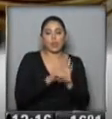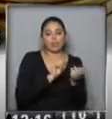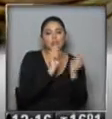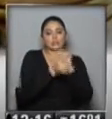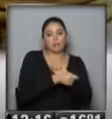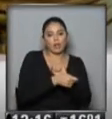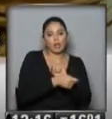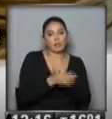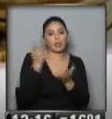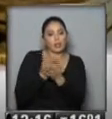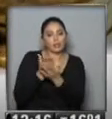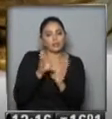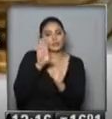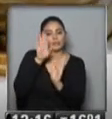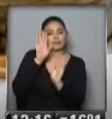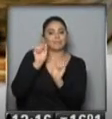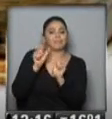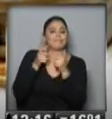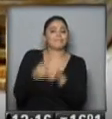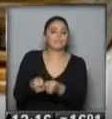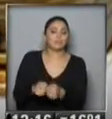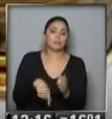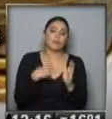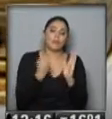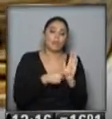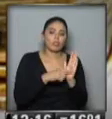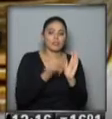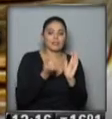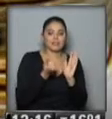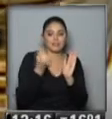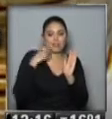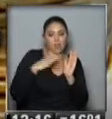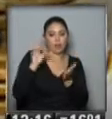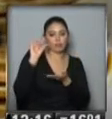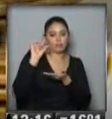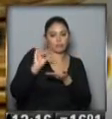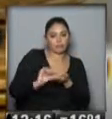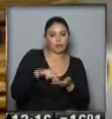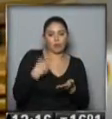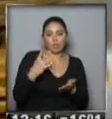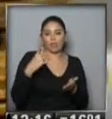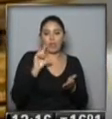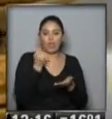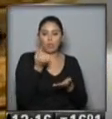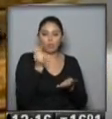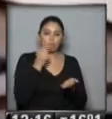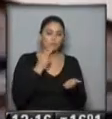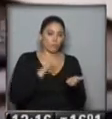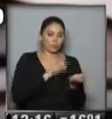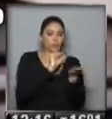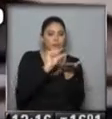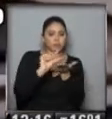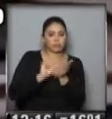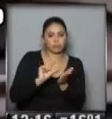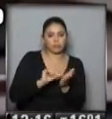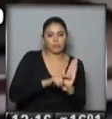derechos laborales y abaratan los despidos, reducciones en el salario público y aumento de impuestos, se le agregaron en el último